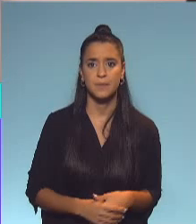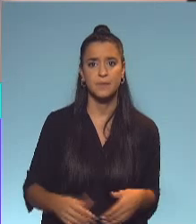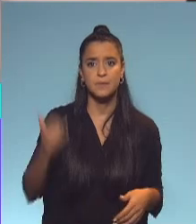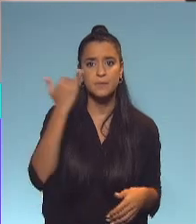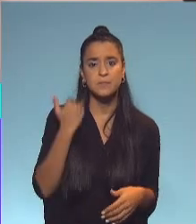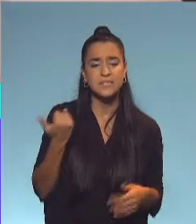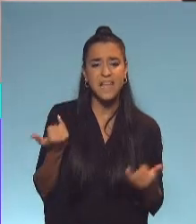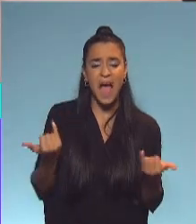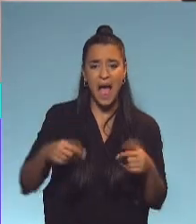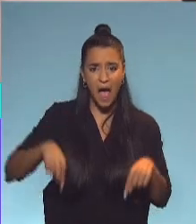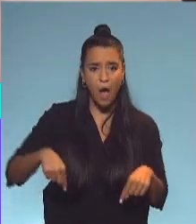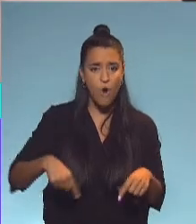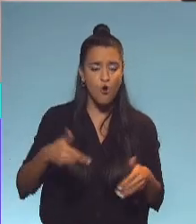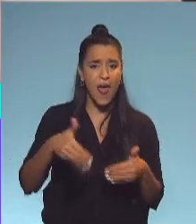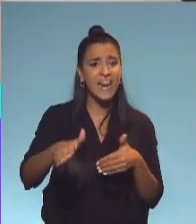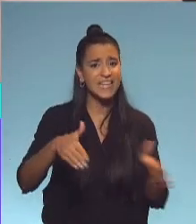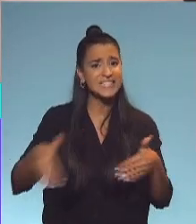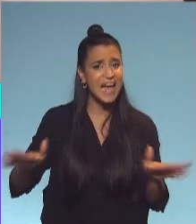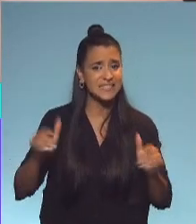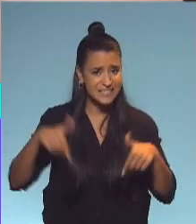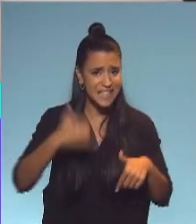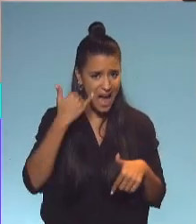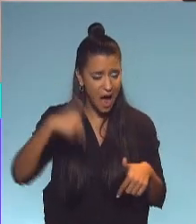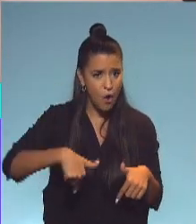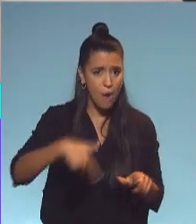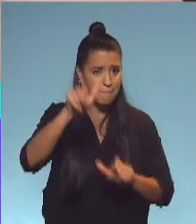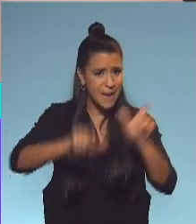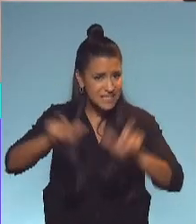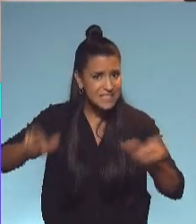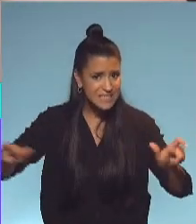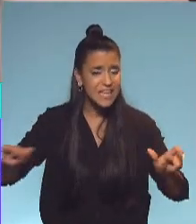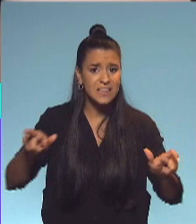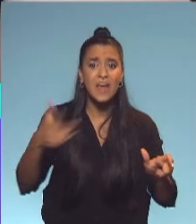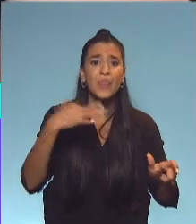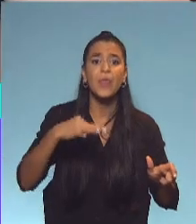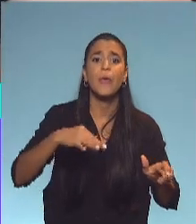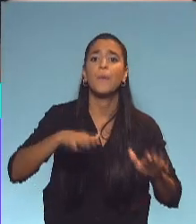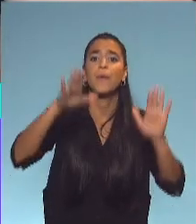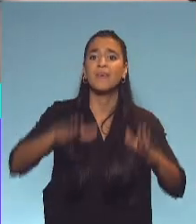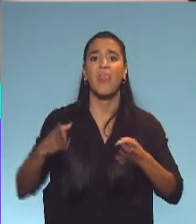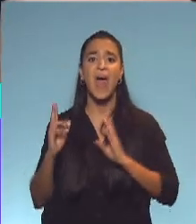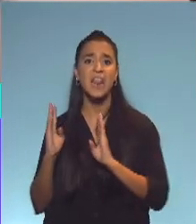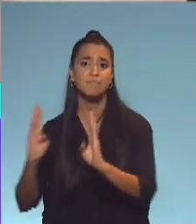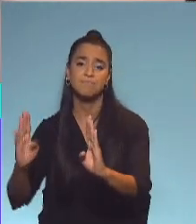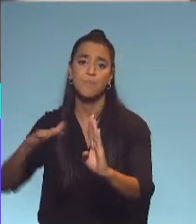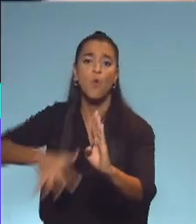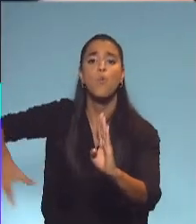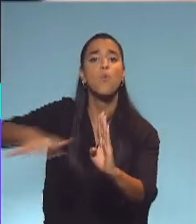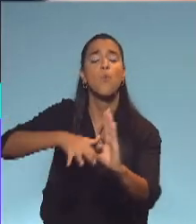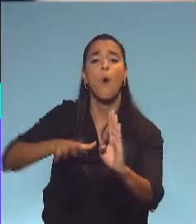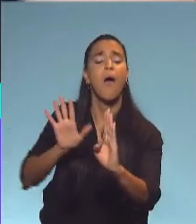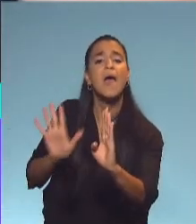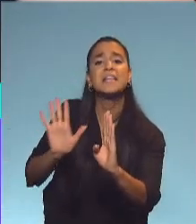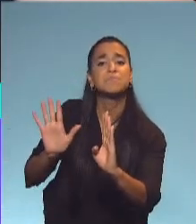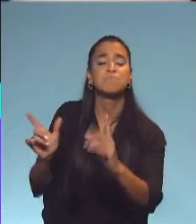haciendo. Ya se está rechazando pacientes que se tienen que quedar en el shock room un